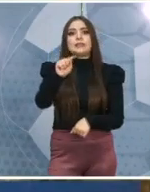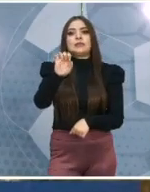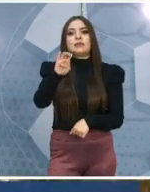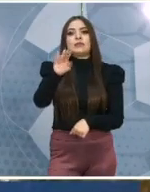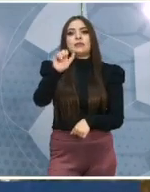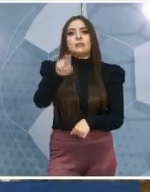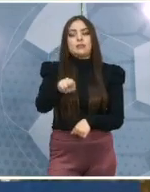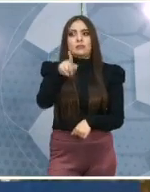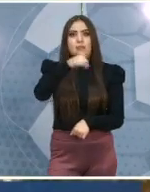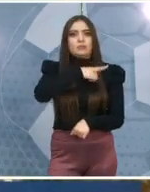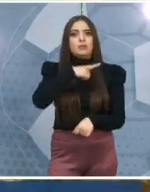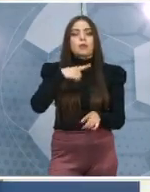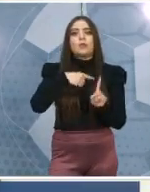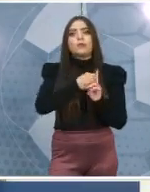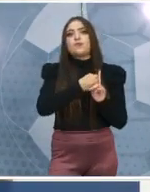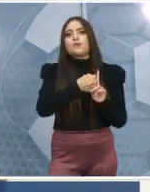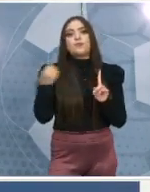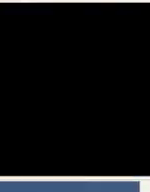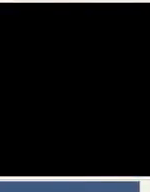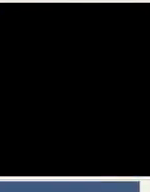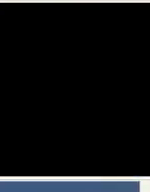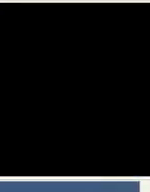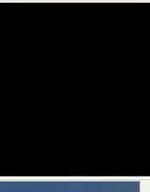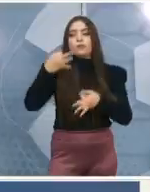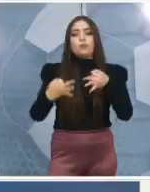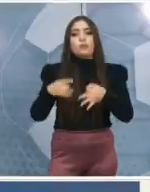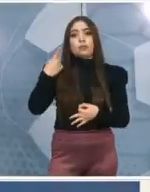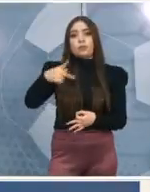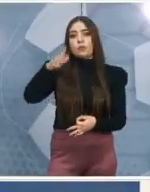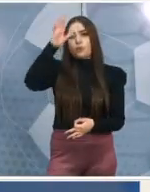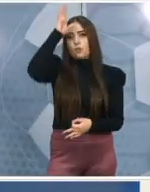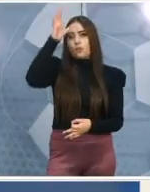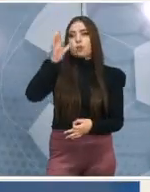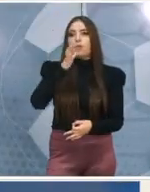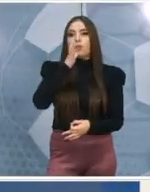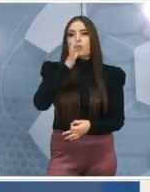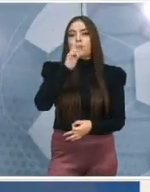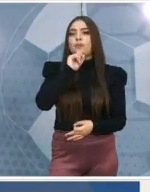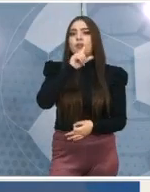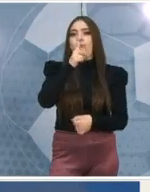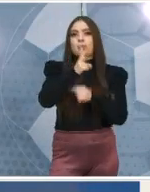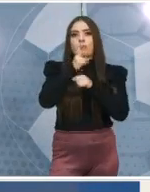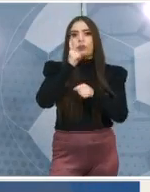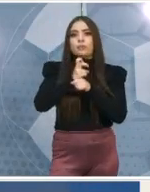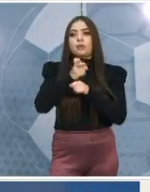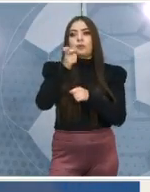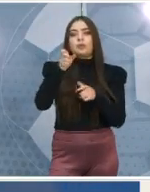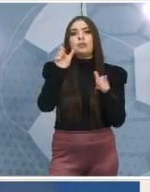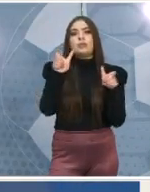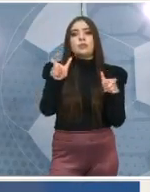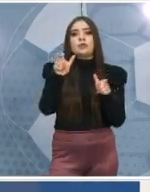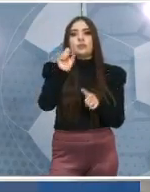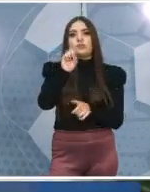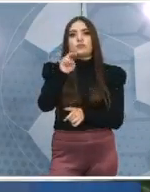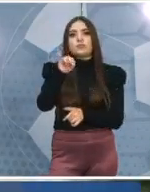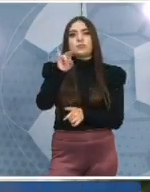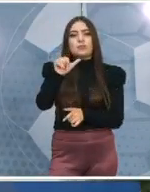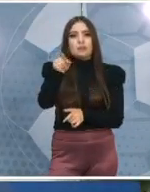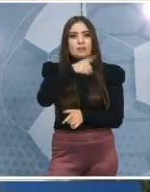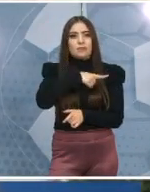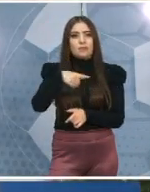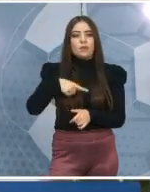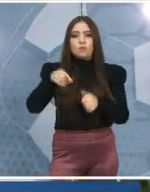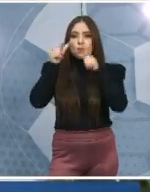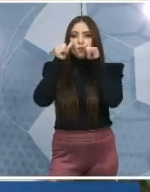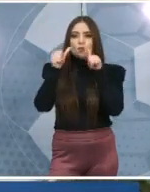región, mientras que para el estado de Coahuila también invitó a la secretaria de Seguridad, Sonia Villarreal, a poner atención en estas situaciones donde